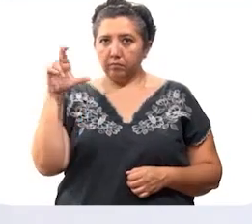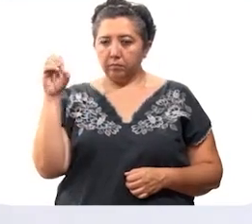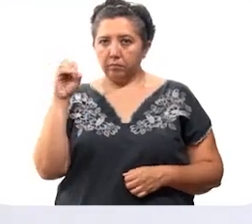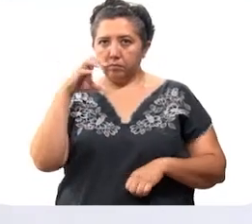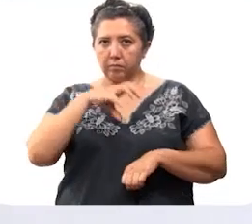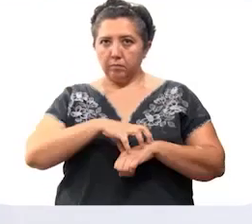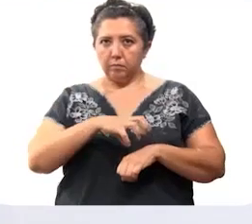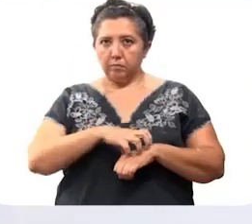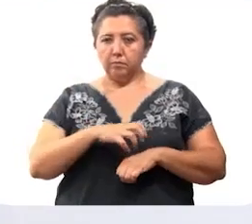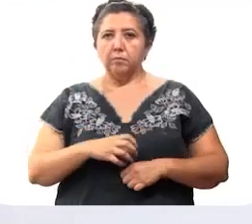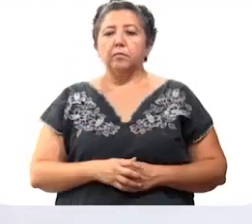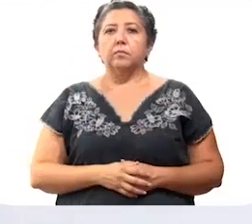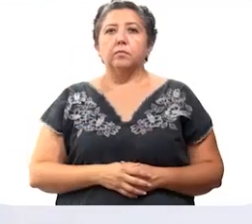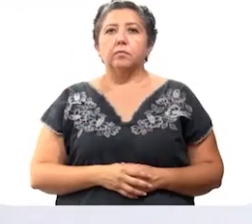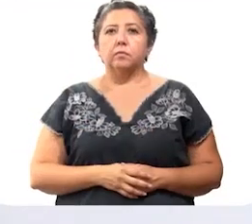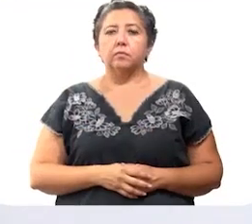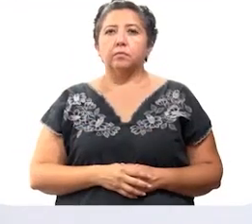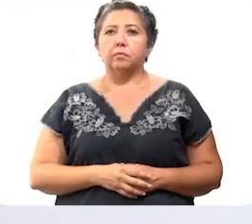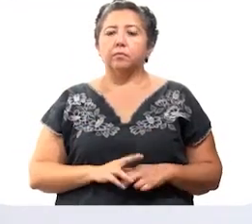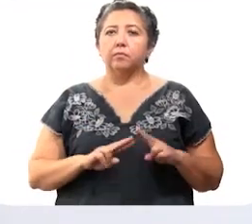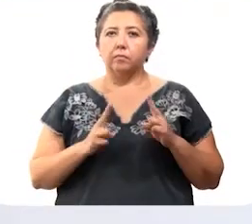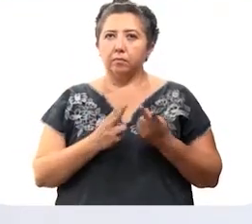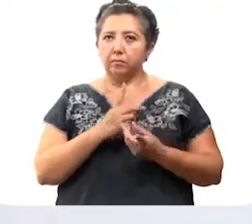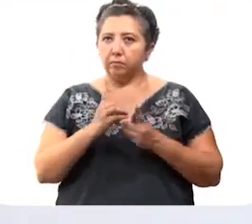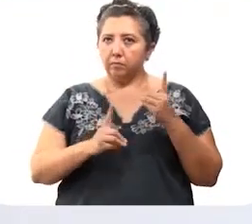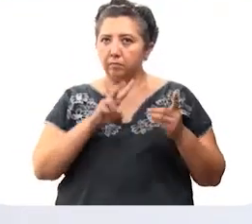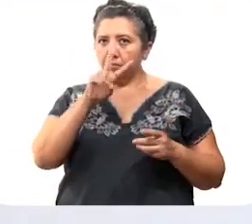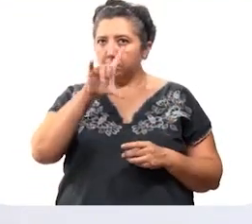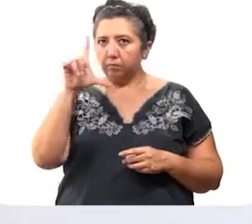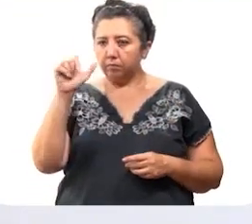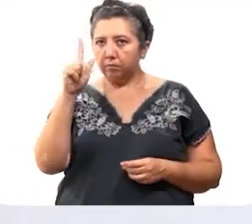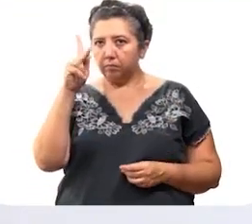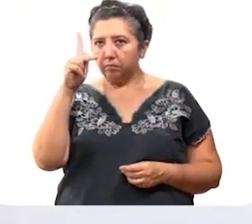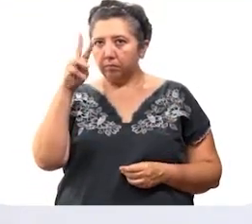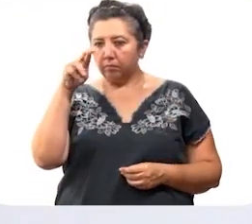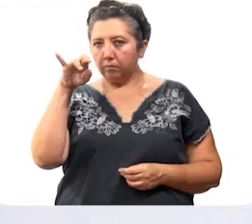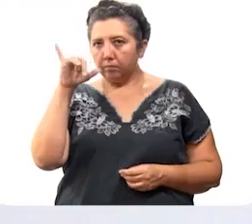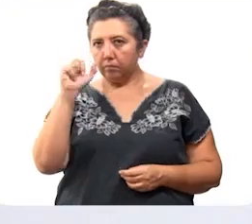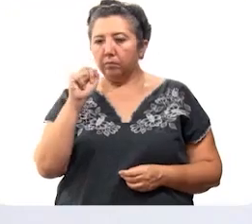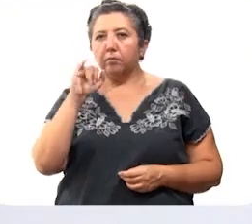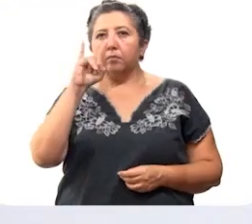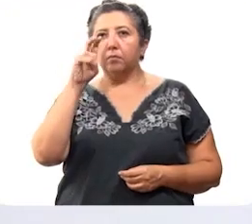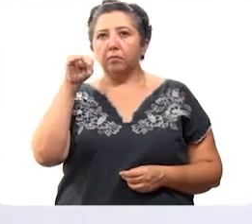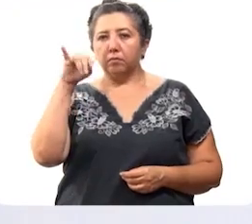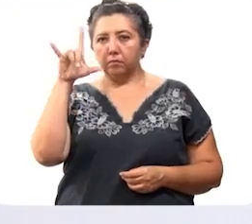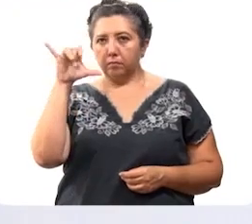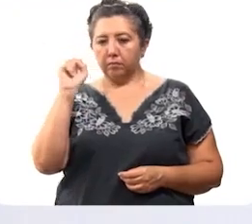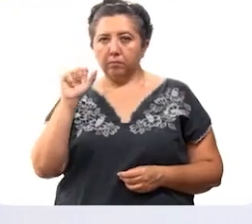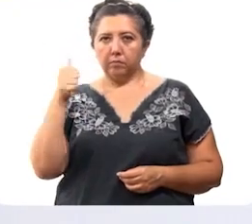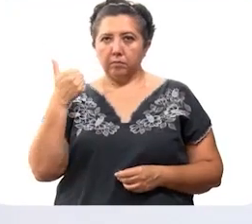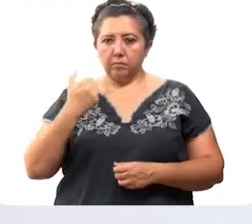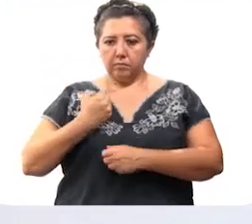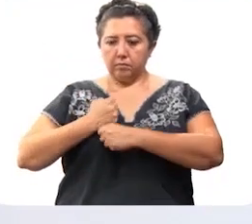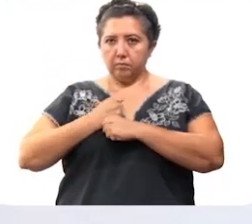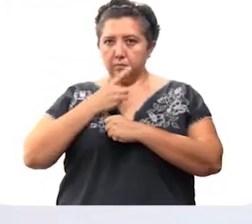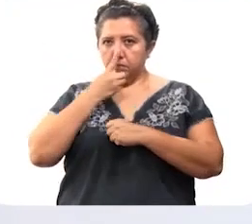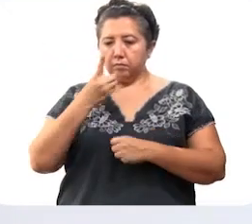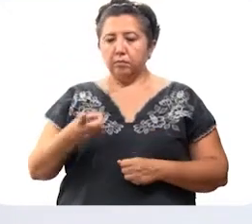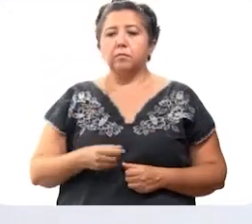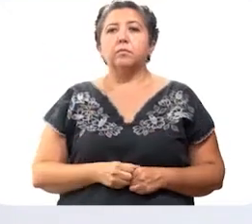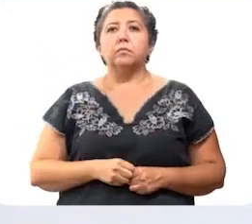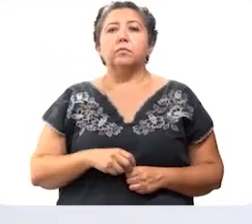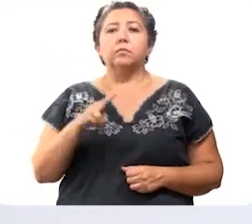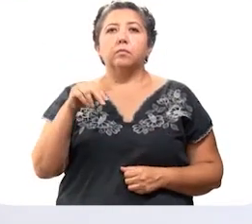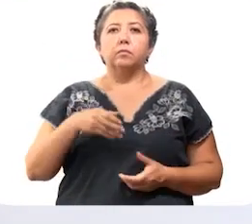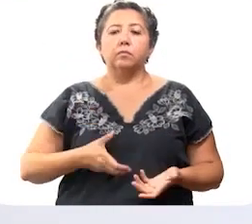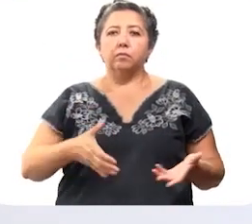de la Unidad Deportiva Cuculcán, la Unidad Deportiva Villa Palmira, la Unidad Deportiva Inalámbrica, el 11º Batallón de Infantería de la